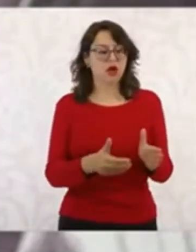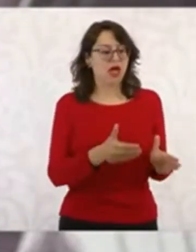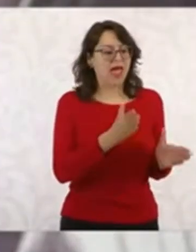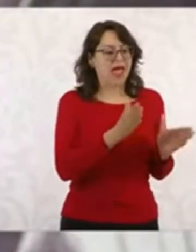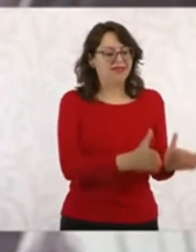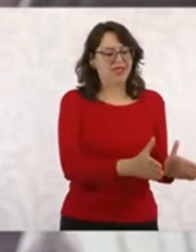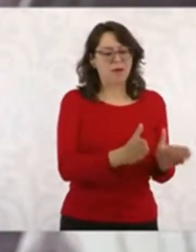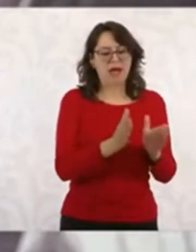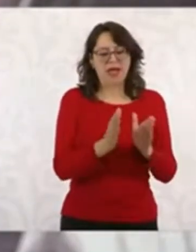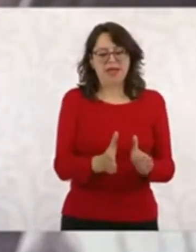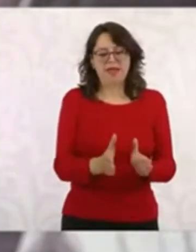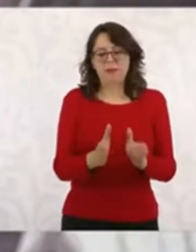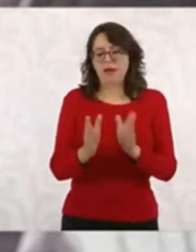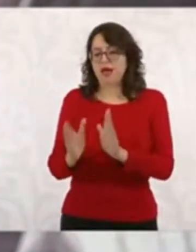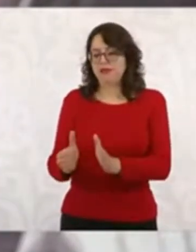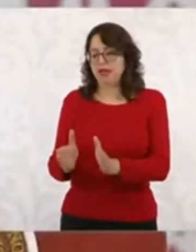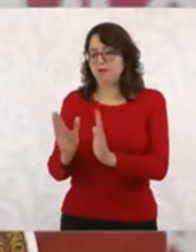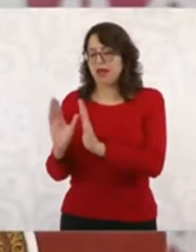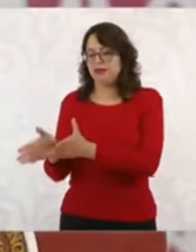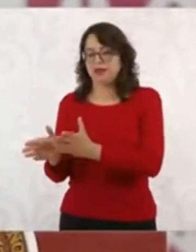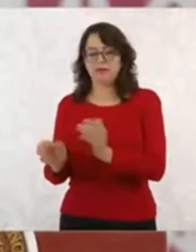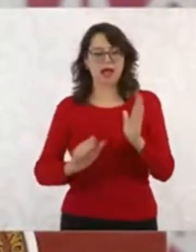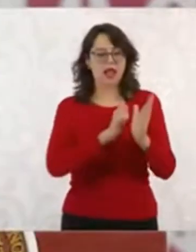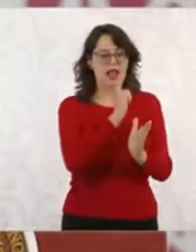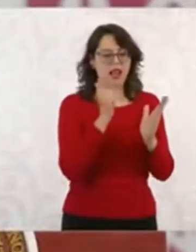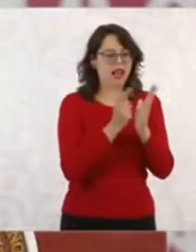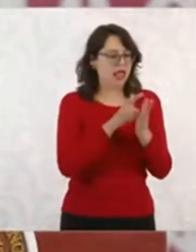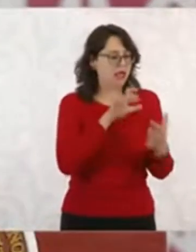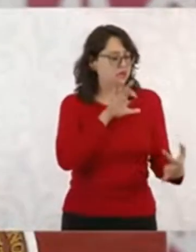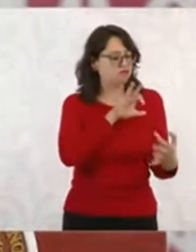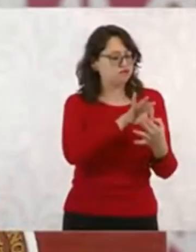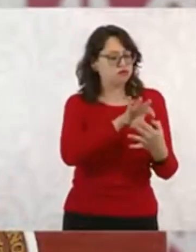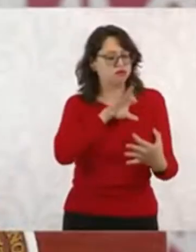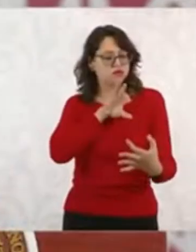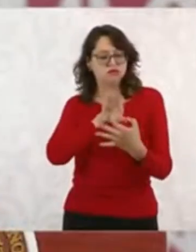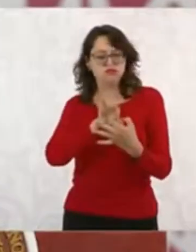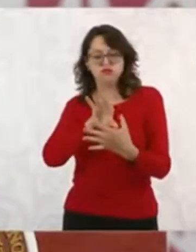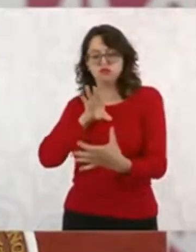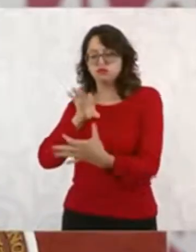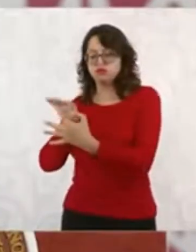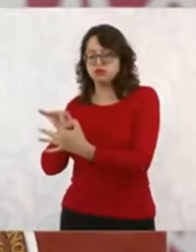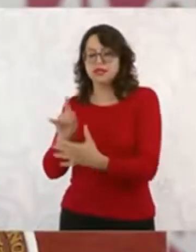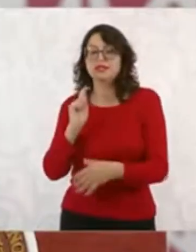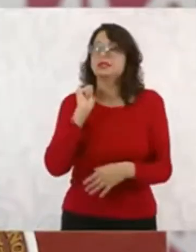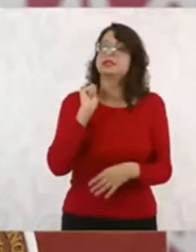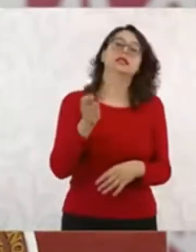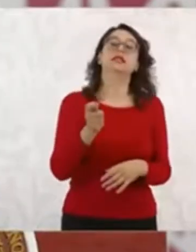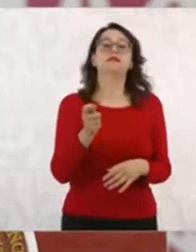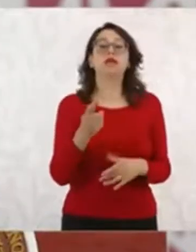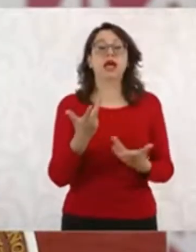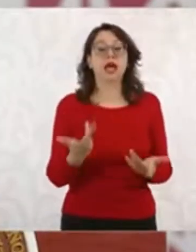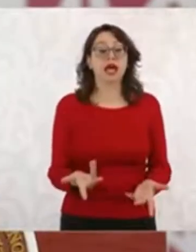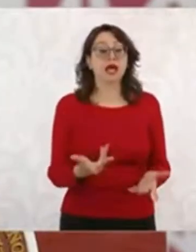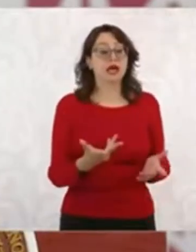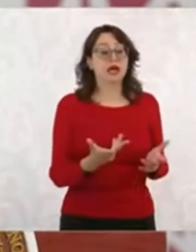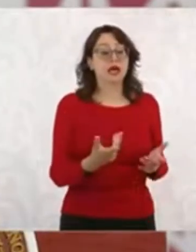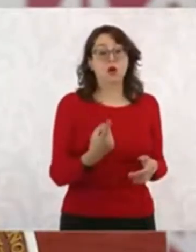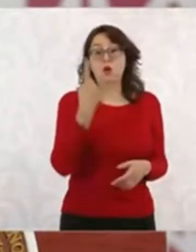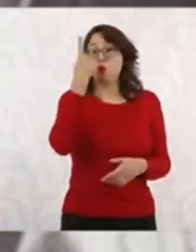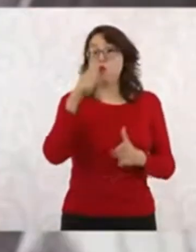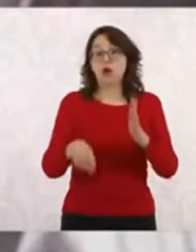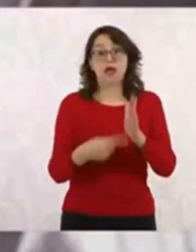regulados por este tipo de leyes. Es decir, los procesos no se agotan en un solo acto, van con una serie de actos